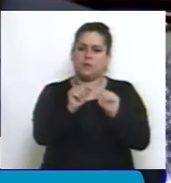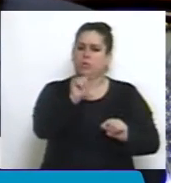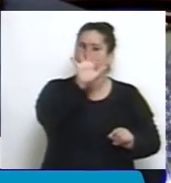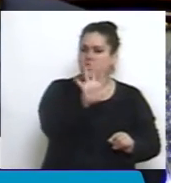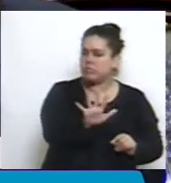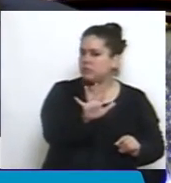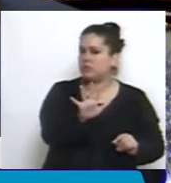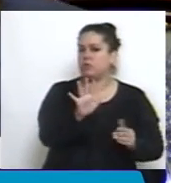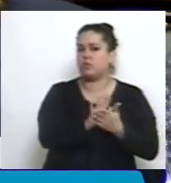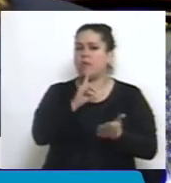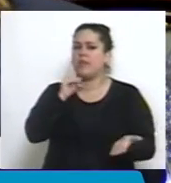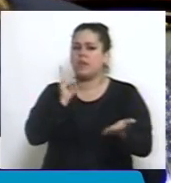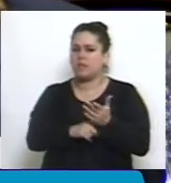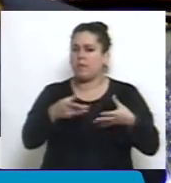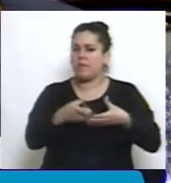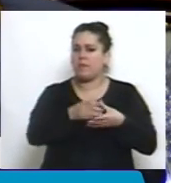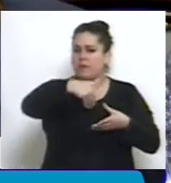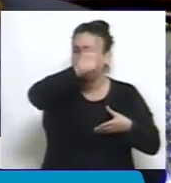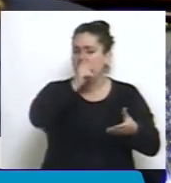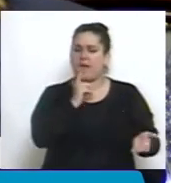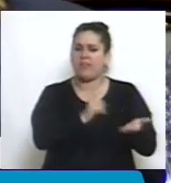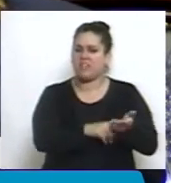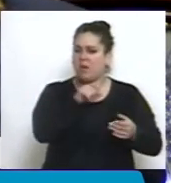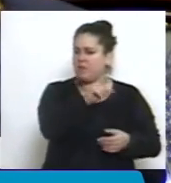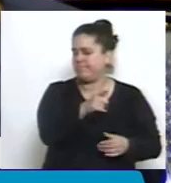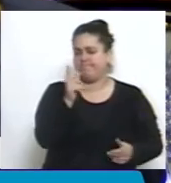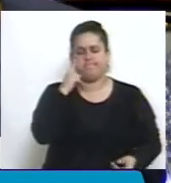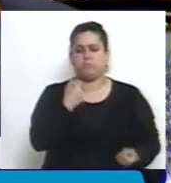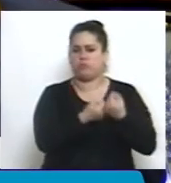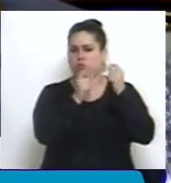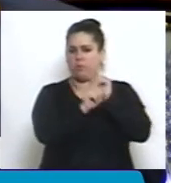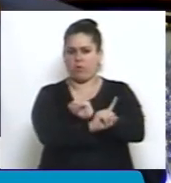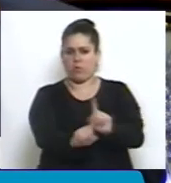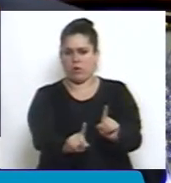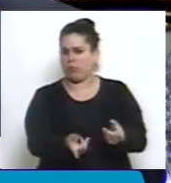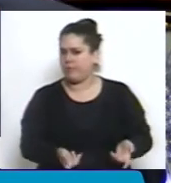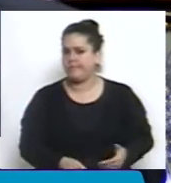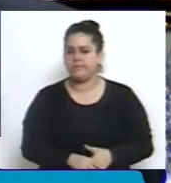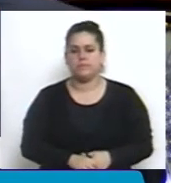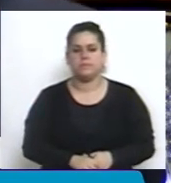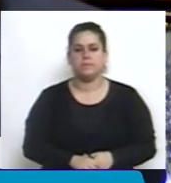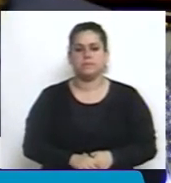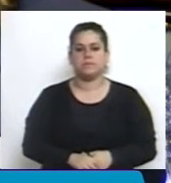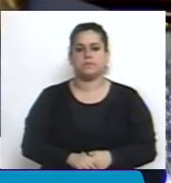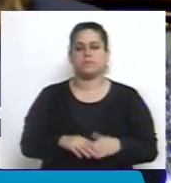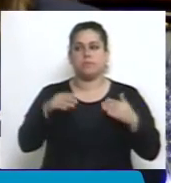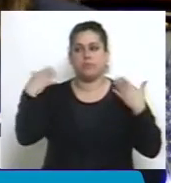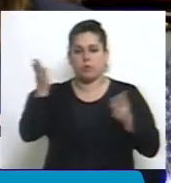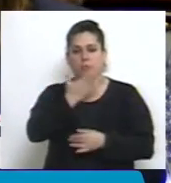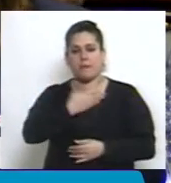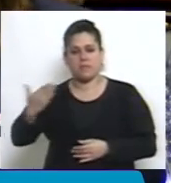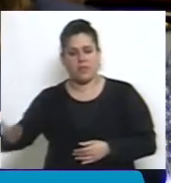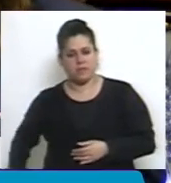5 del dictamen de mayoría de la prórroga de estos impuestos. Señora